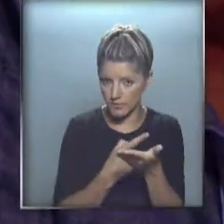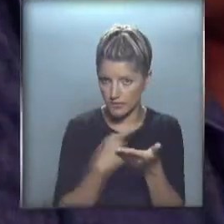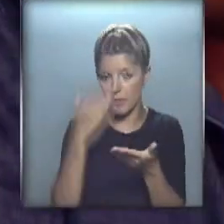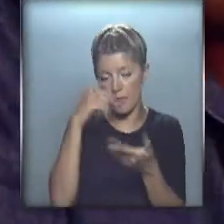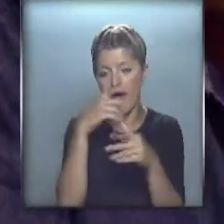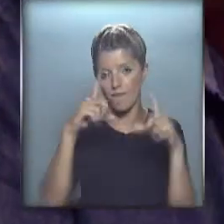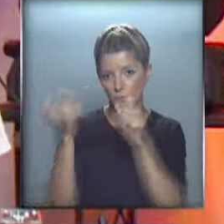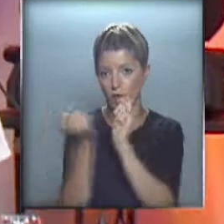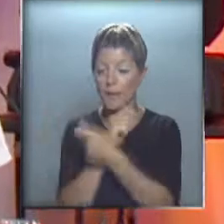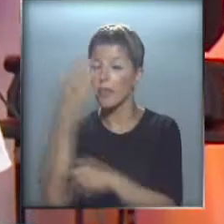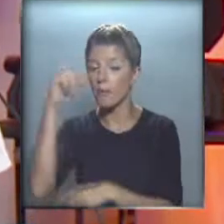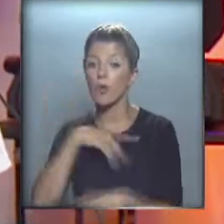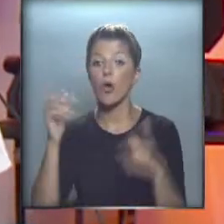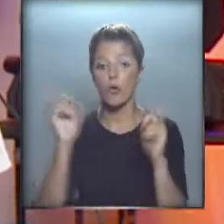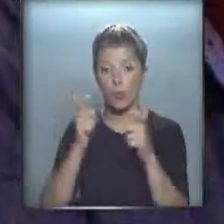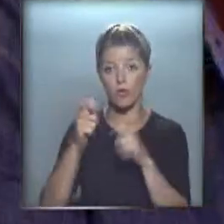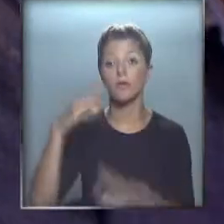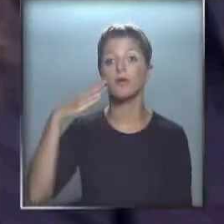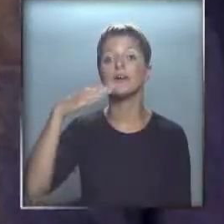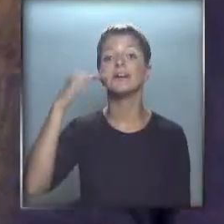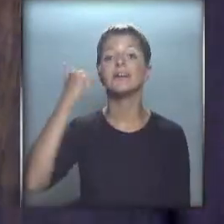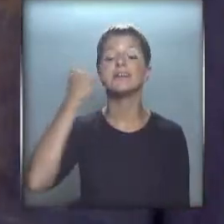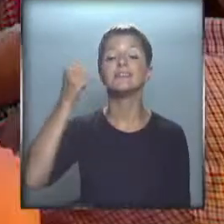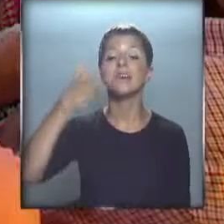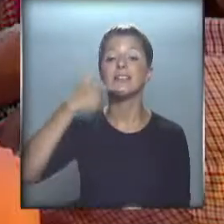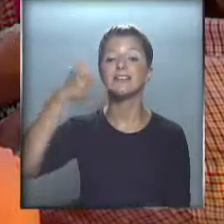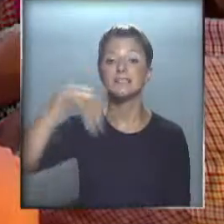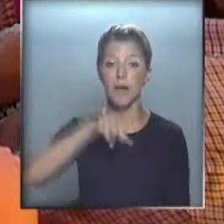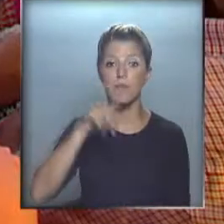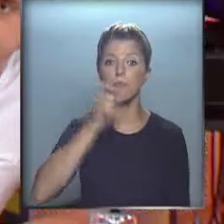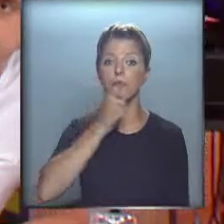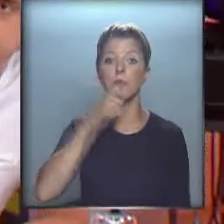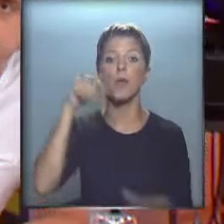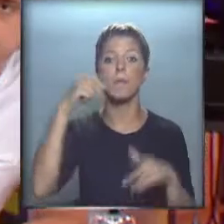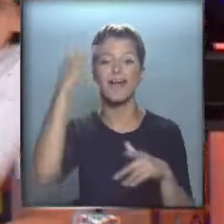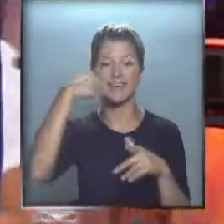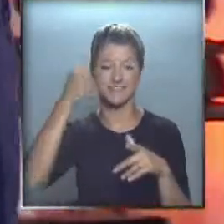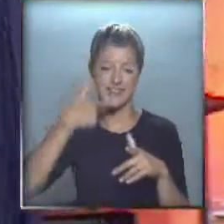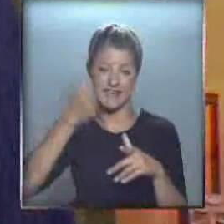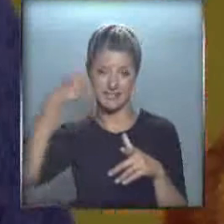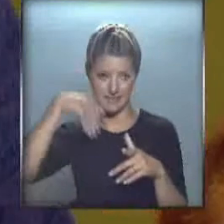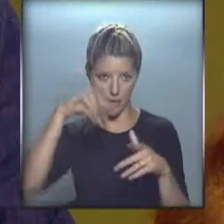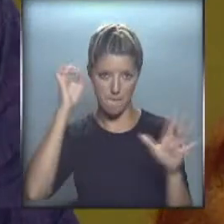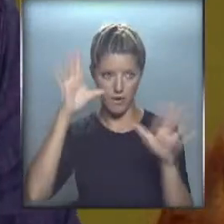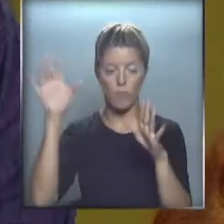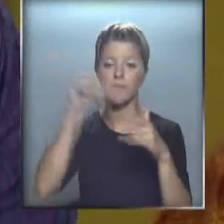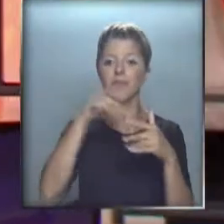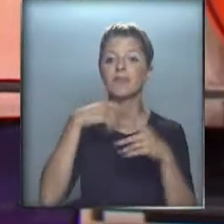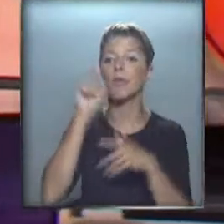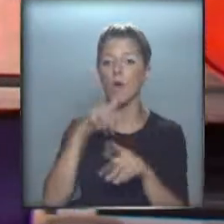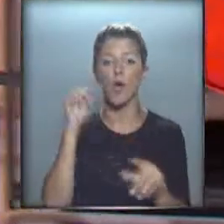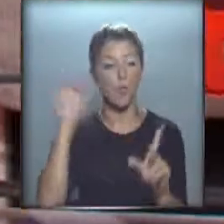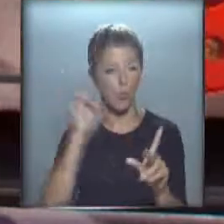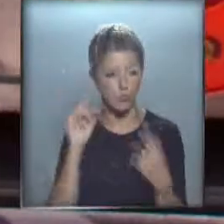juegos. ¿Shazam? ¿Usan Shazam? No. Que es para identificar la canción que está sonando, que te manda el nombre. Eso está buenísimo. Lo puedes bajar